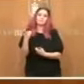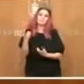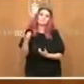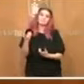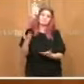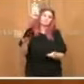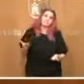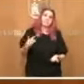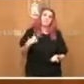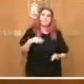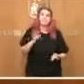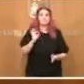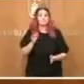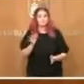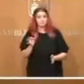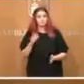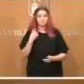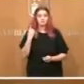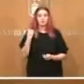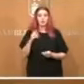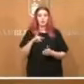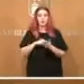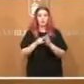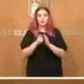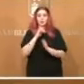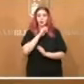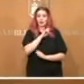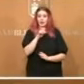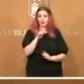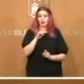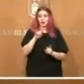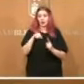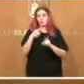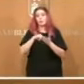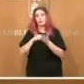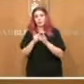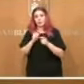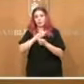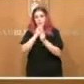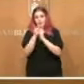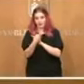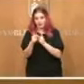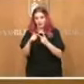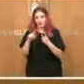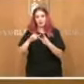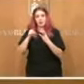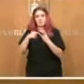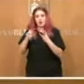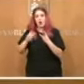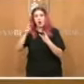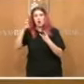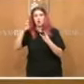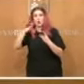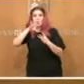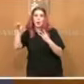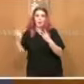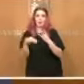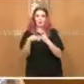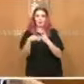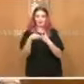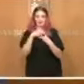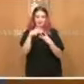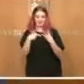De hecho, hay un proyecto original, un proyecto modificado y luego incluso uno complementario.